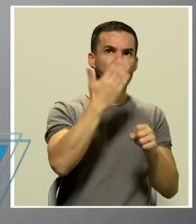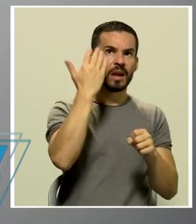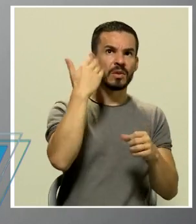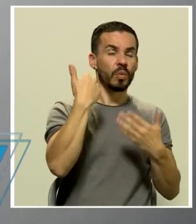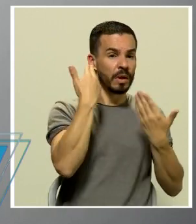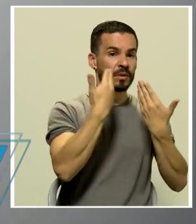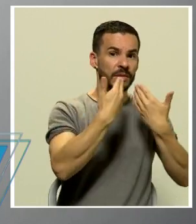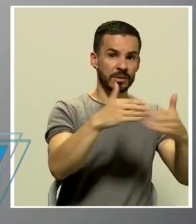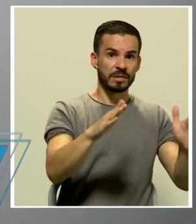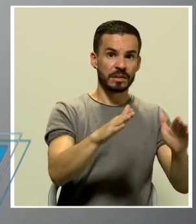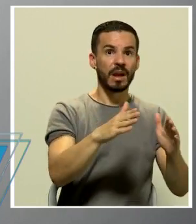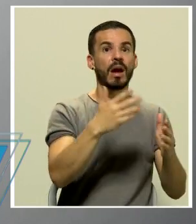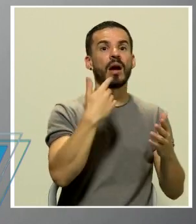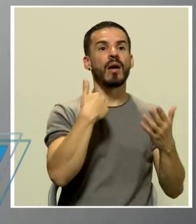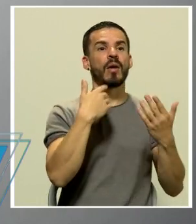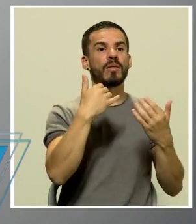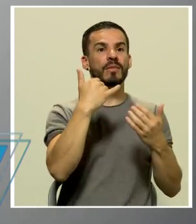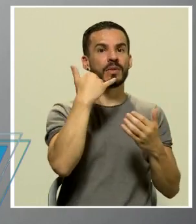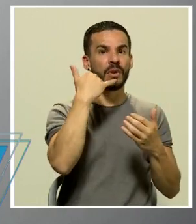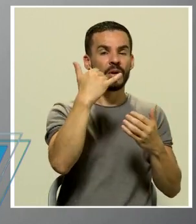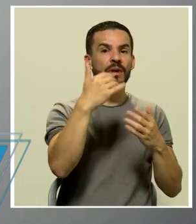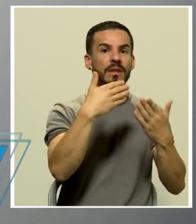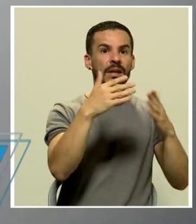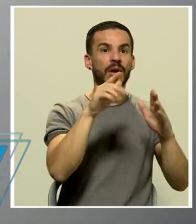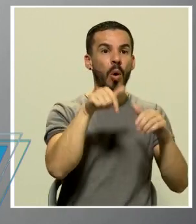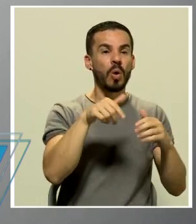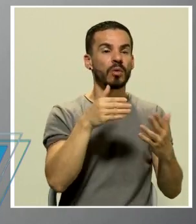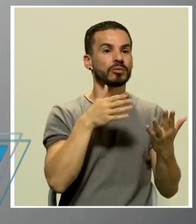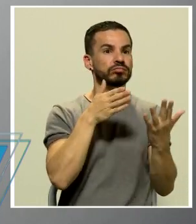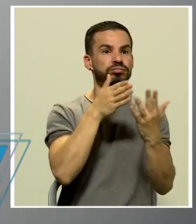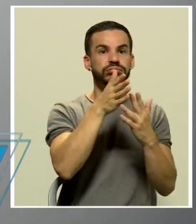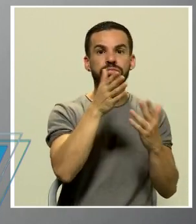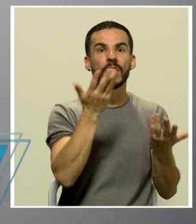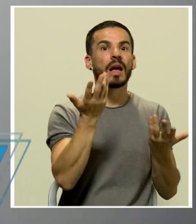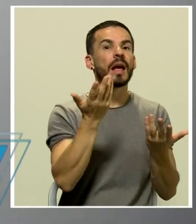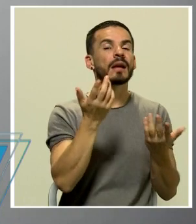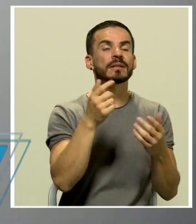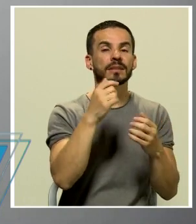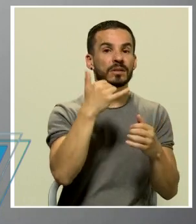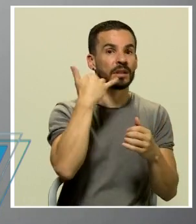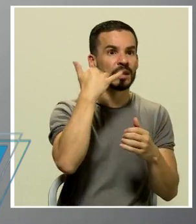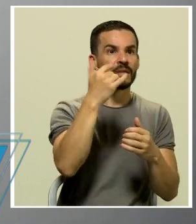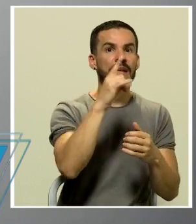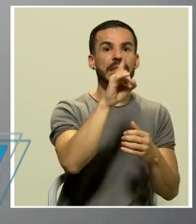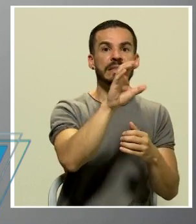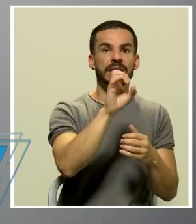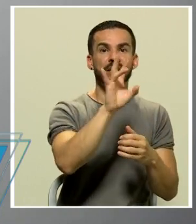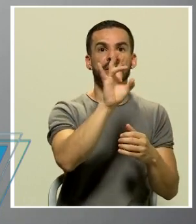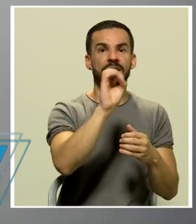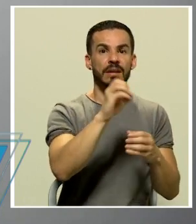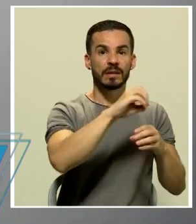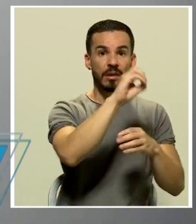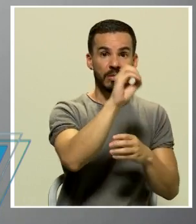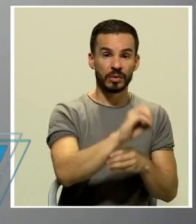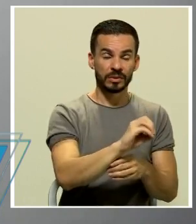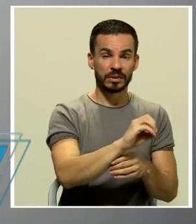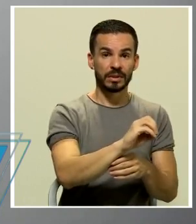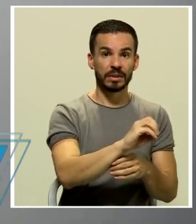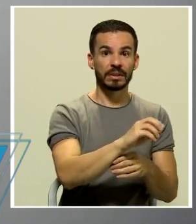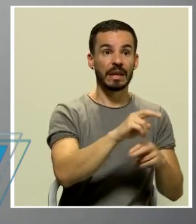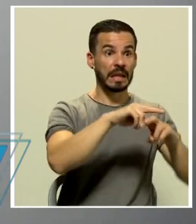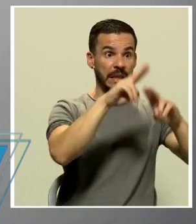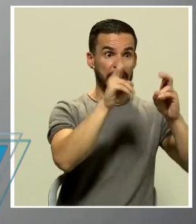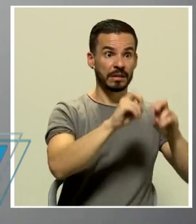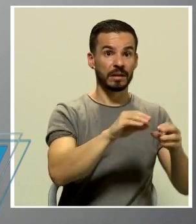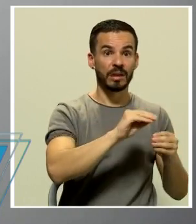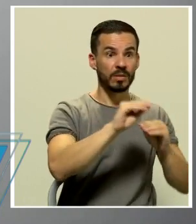la apertura de las telecomunicaciones, hoy en día la penetración de la telefonía móvil es 170% y la penetración de la Internet